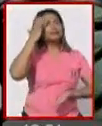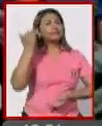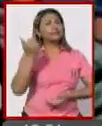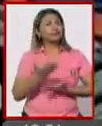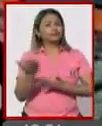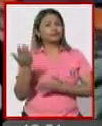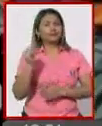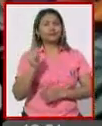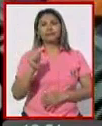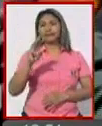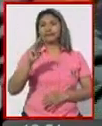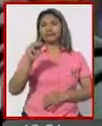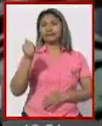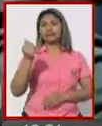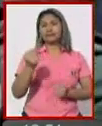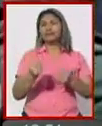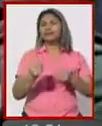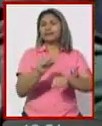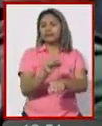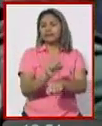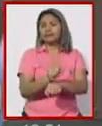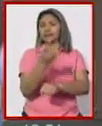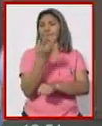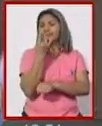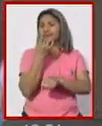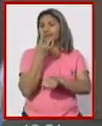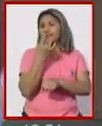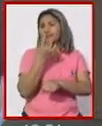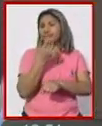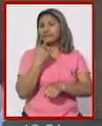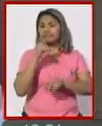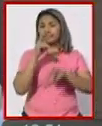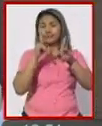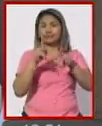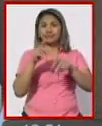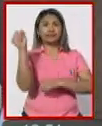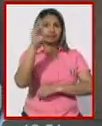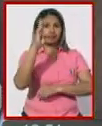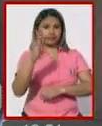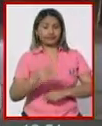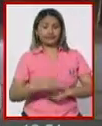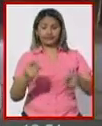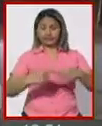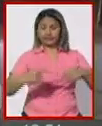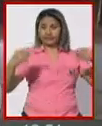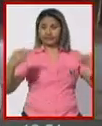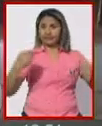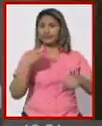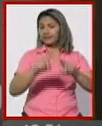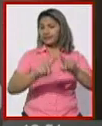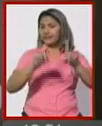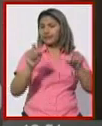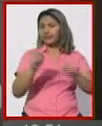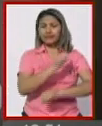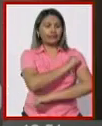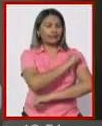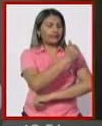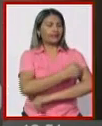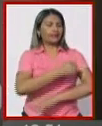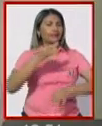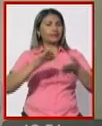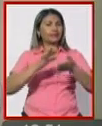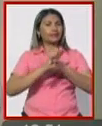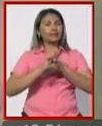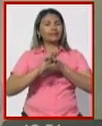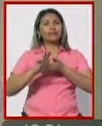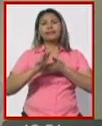ex asesor del MAS que está preso por narcotráfico en el vecino país de Brasil. Opositores cuestionan las autoridades judiciales